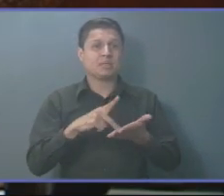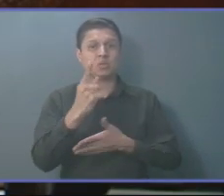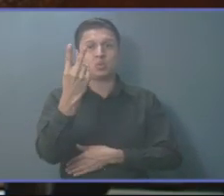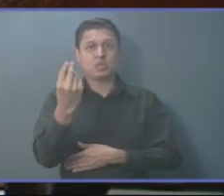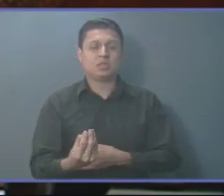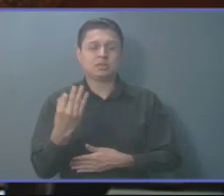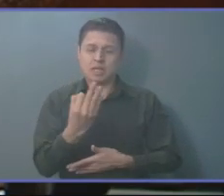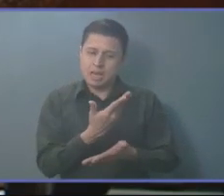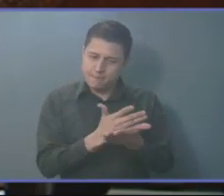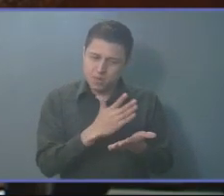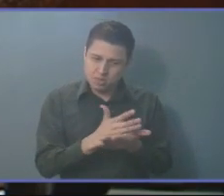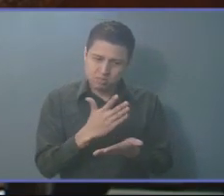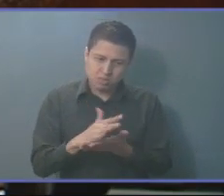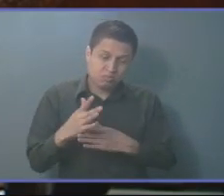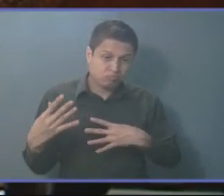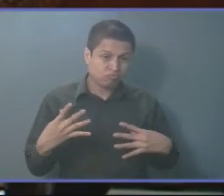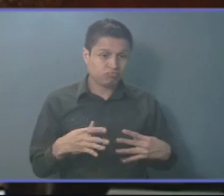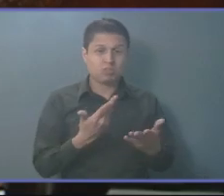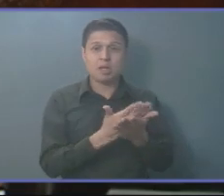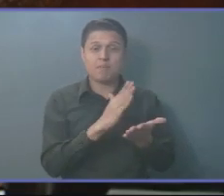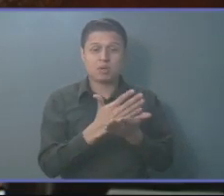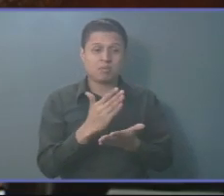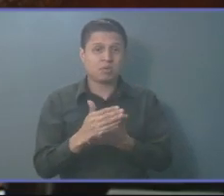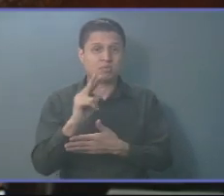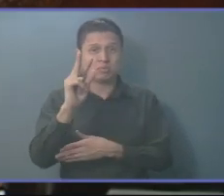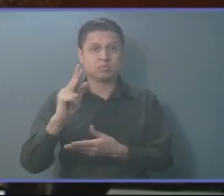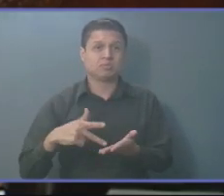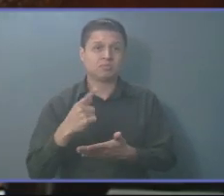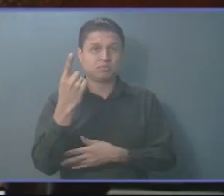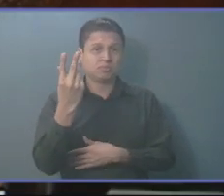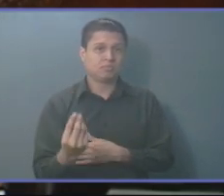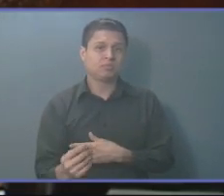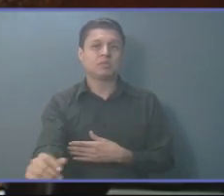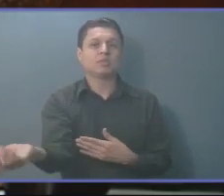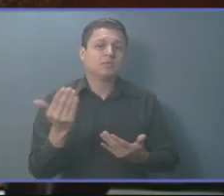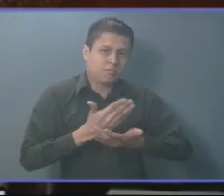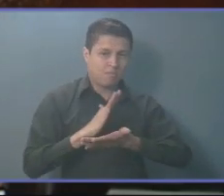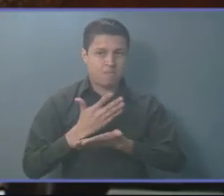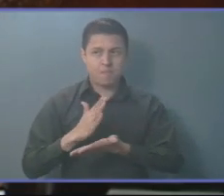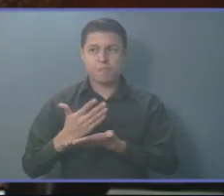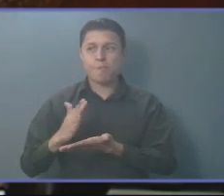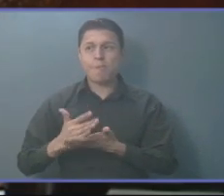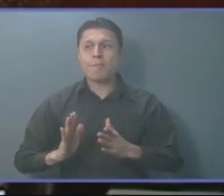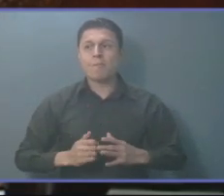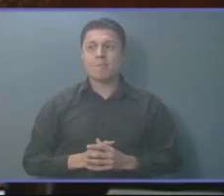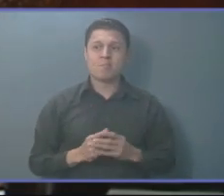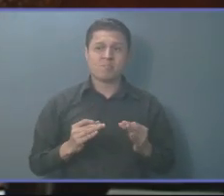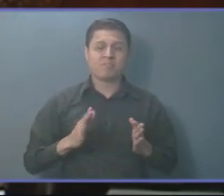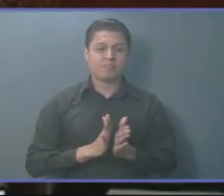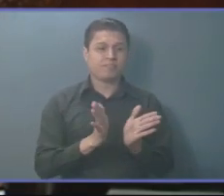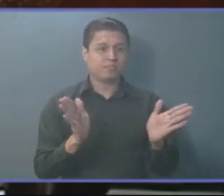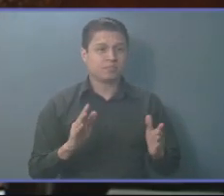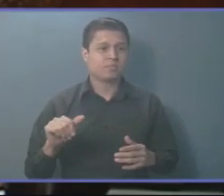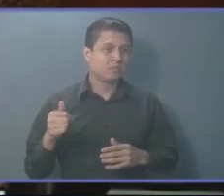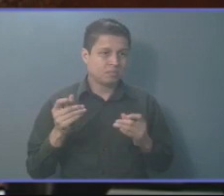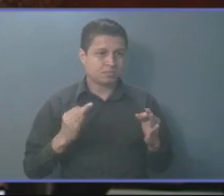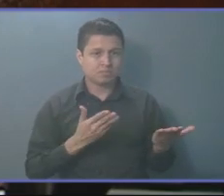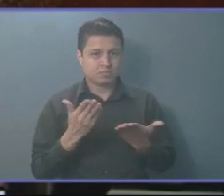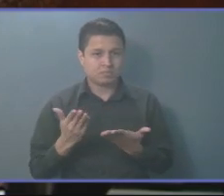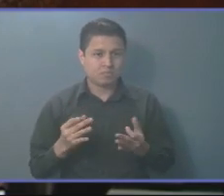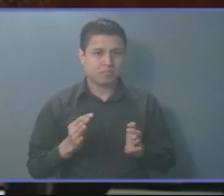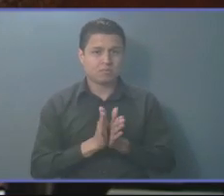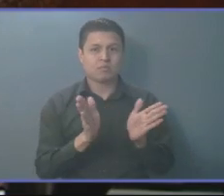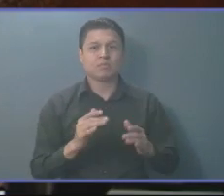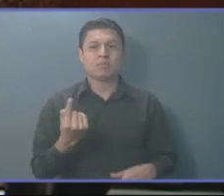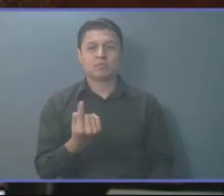al día. Las actividades de desinfección comprenden asientos, pisos, manerales, puertas y otras superficies de contacto